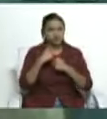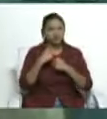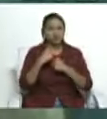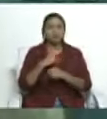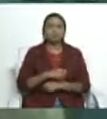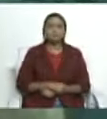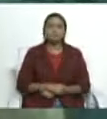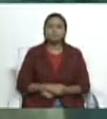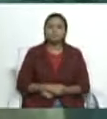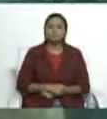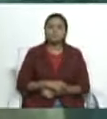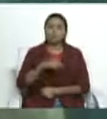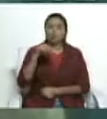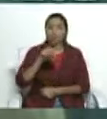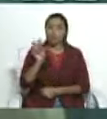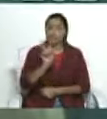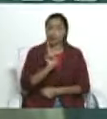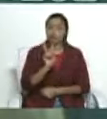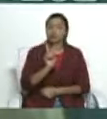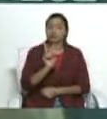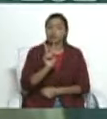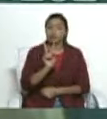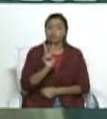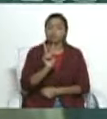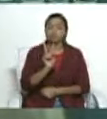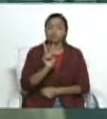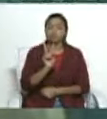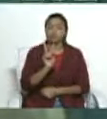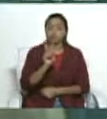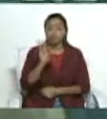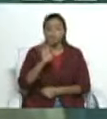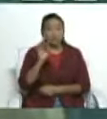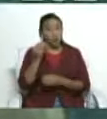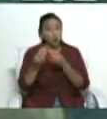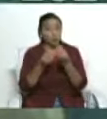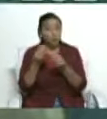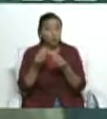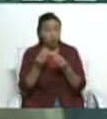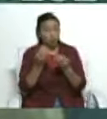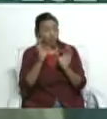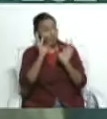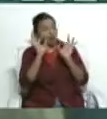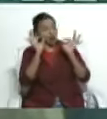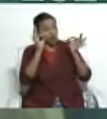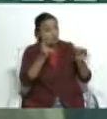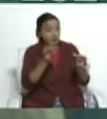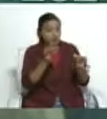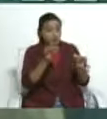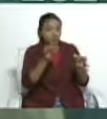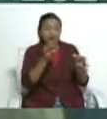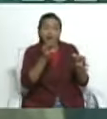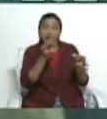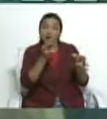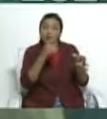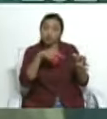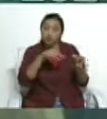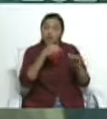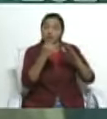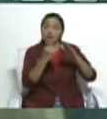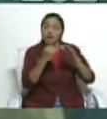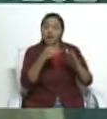Hoy nuestra Venezuela y el mundo observa la necesaria estabilización de las